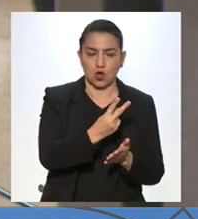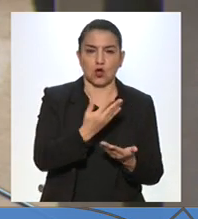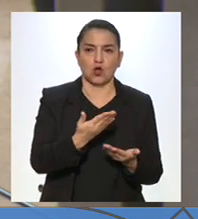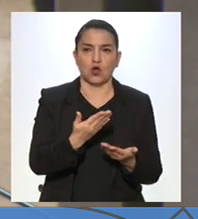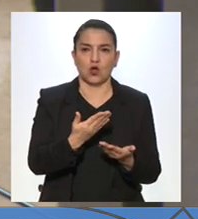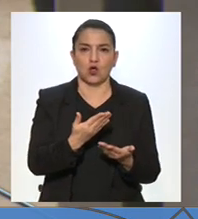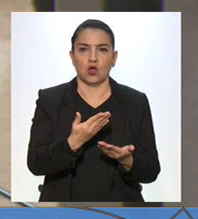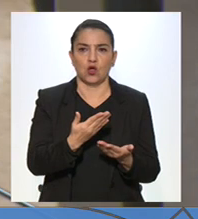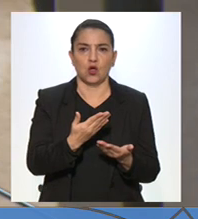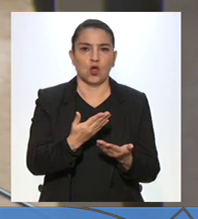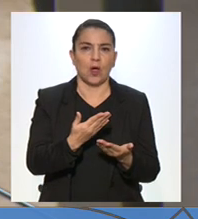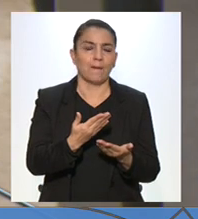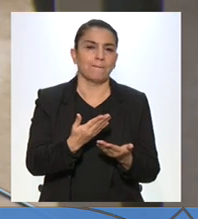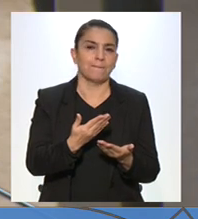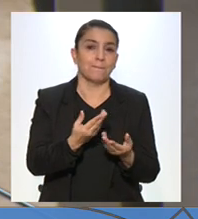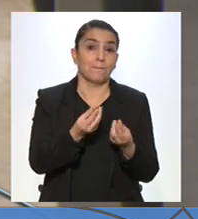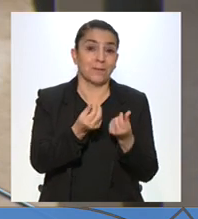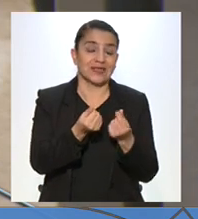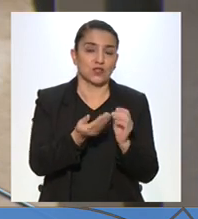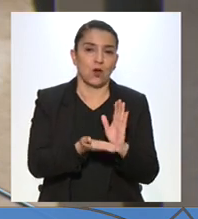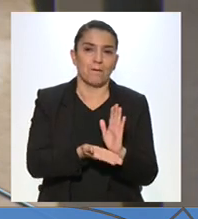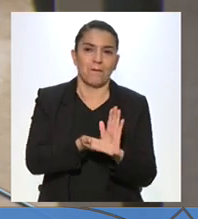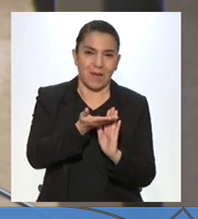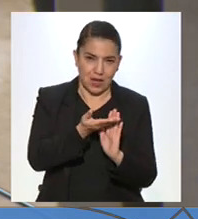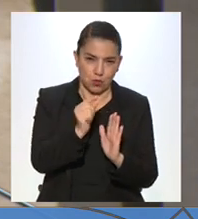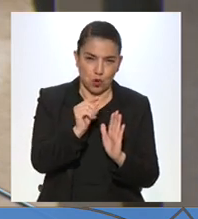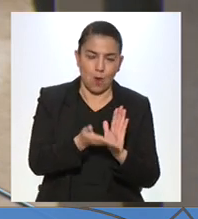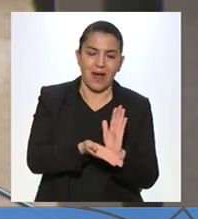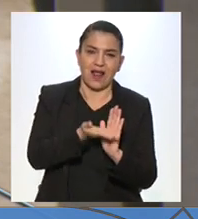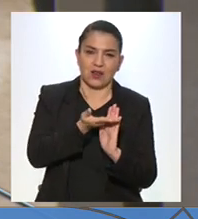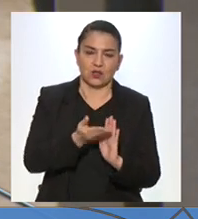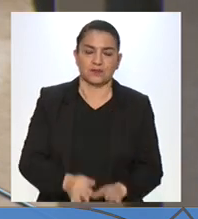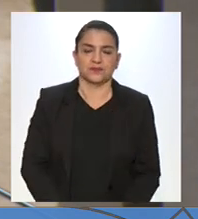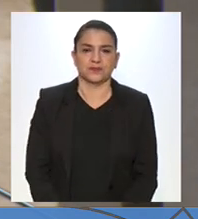es un poco más alto que lo que teníamos en la proyección de junio.